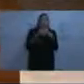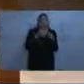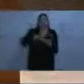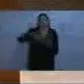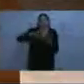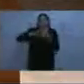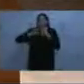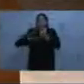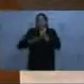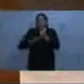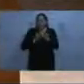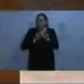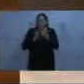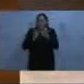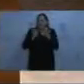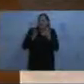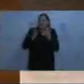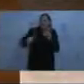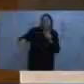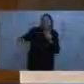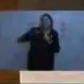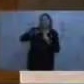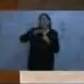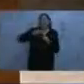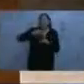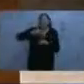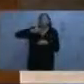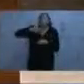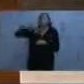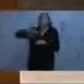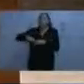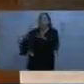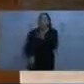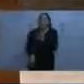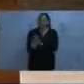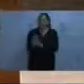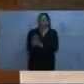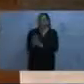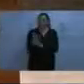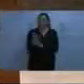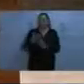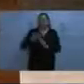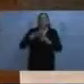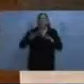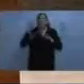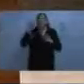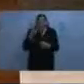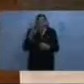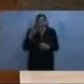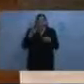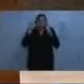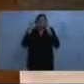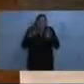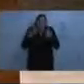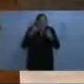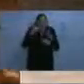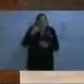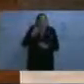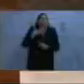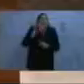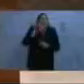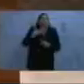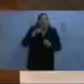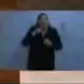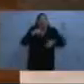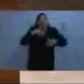medidas allí donde es posible. Además, procuramos actualizar el mejor conocimiento acerca de la enfermedad